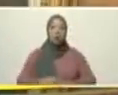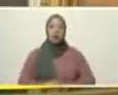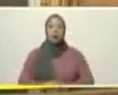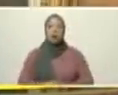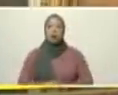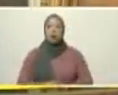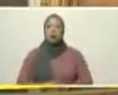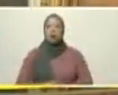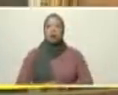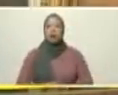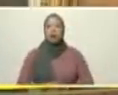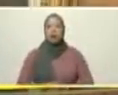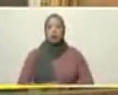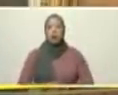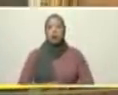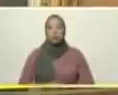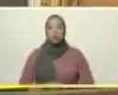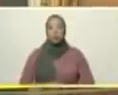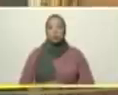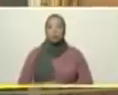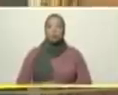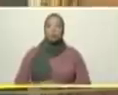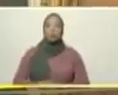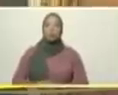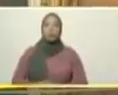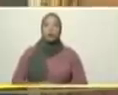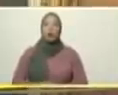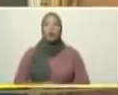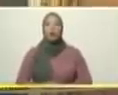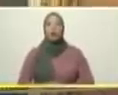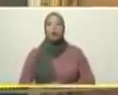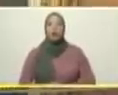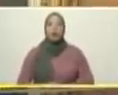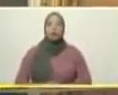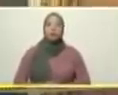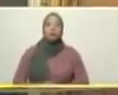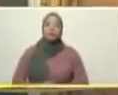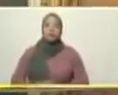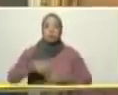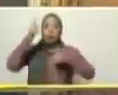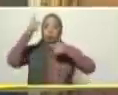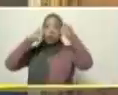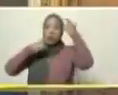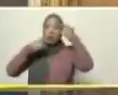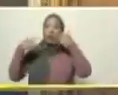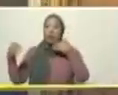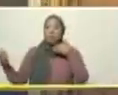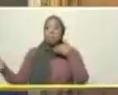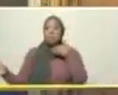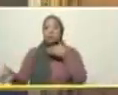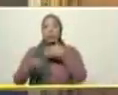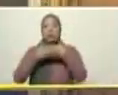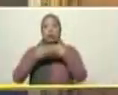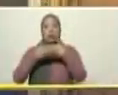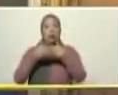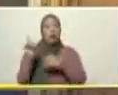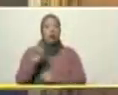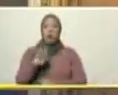Yo fui ayer, bueno, ustedes saben, el comandante Hugo Chávez cerró luego del golpe de